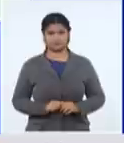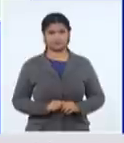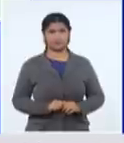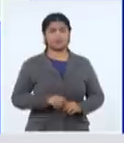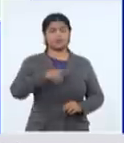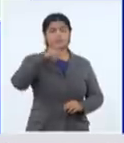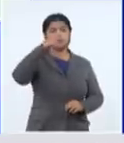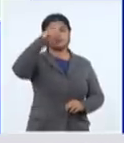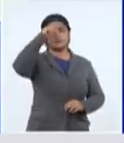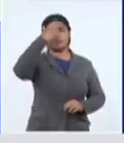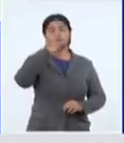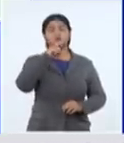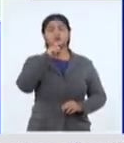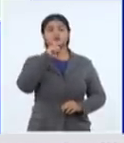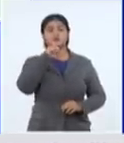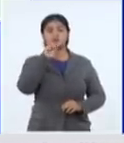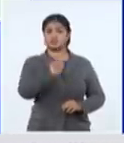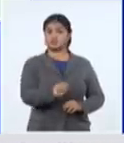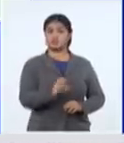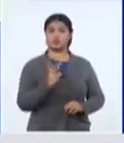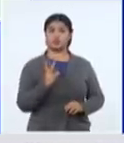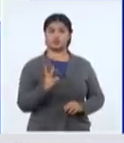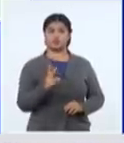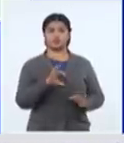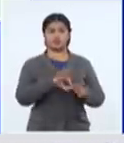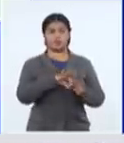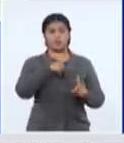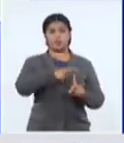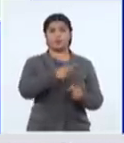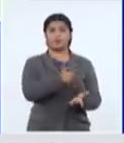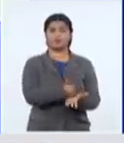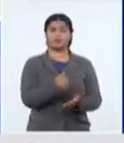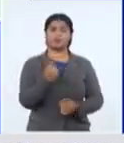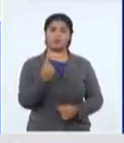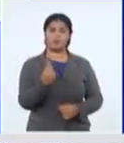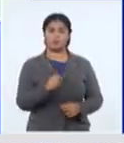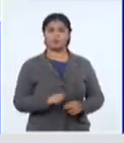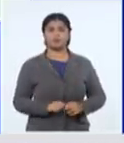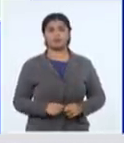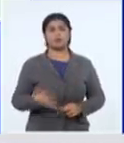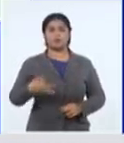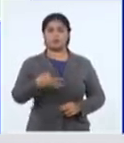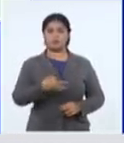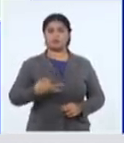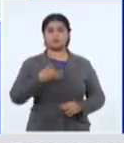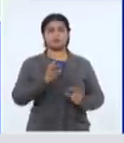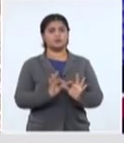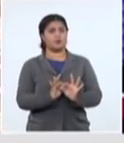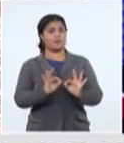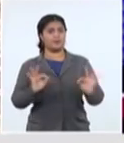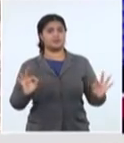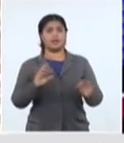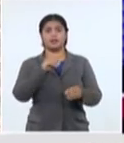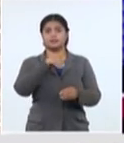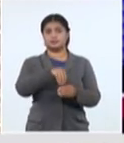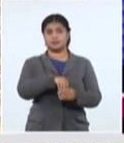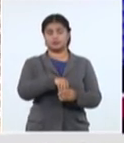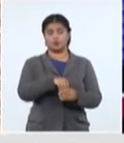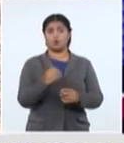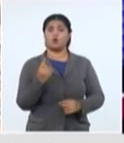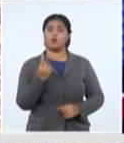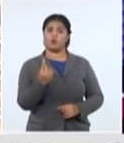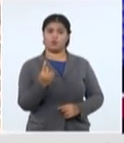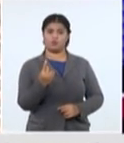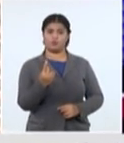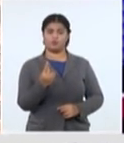y Guantánamo solo un caso positivo. Y el municipio especial, Isla de la Juventud, sin transmisión autóctona por